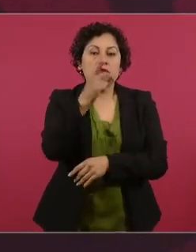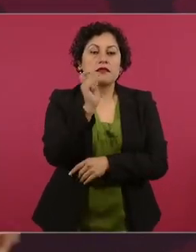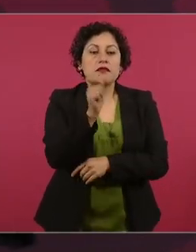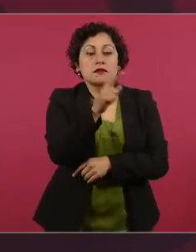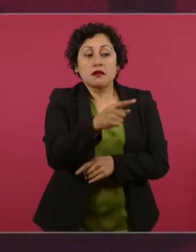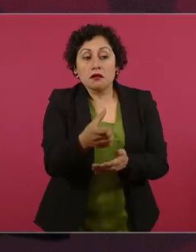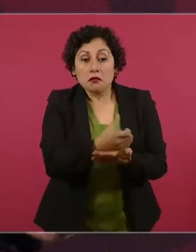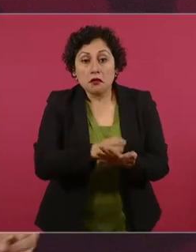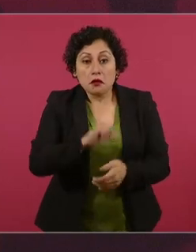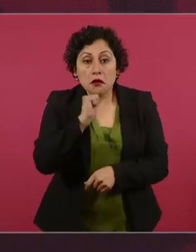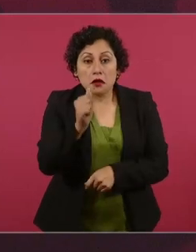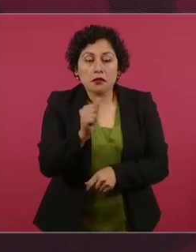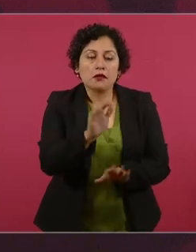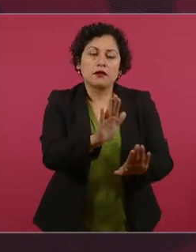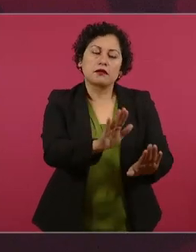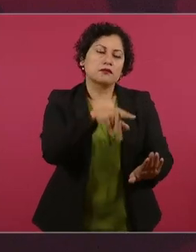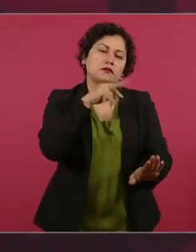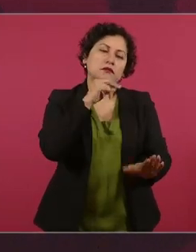pues no pagaban.